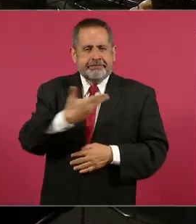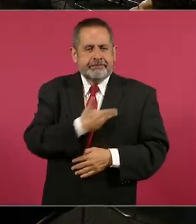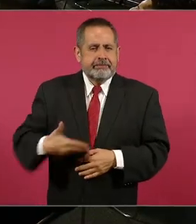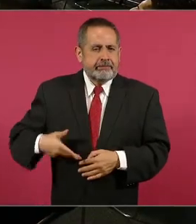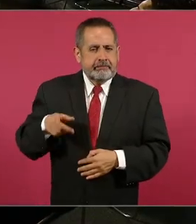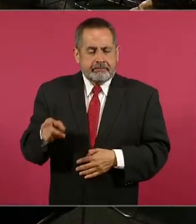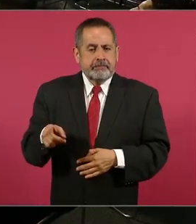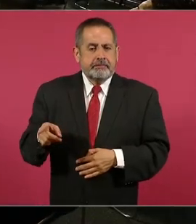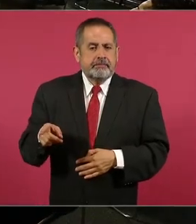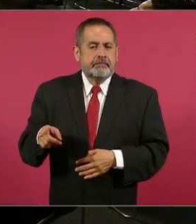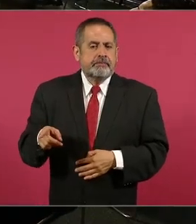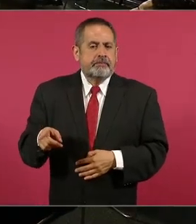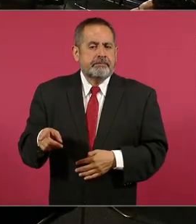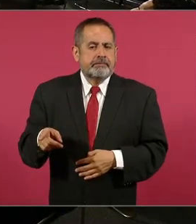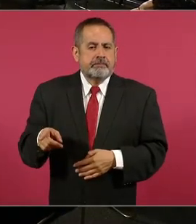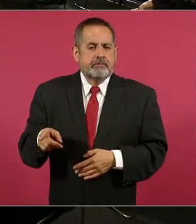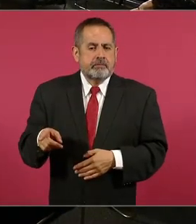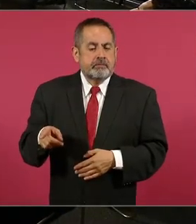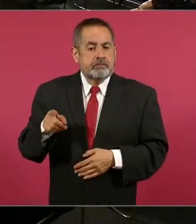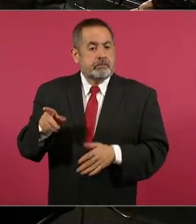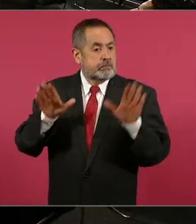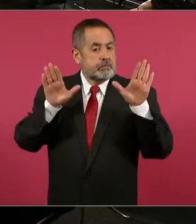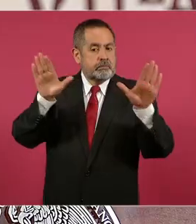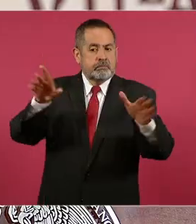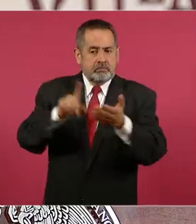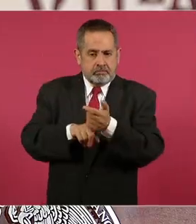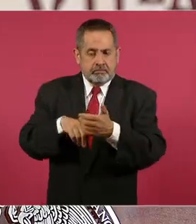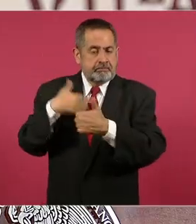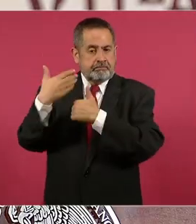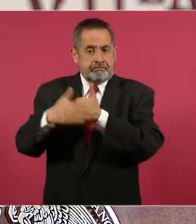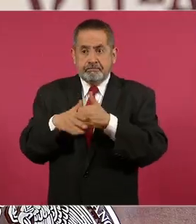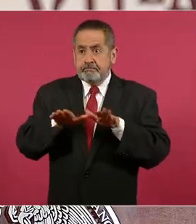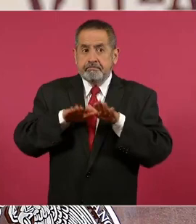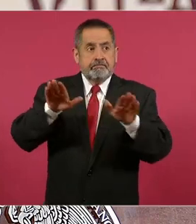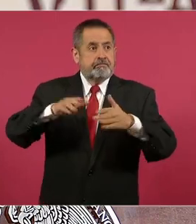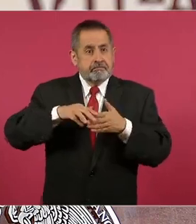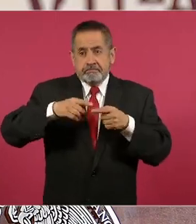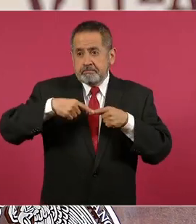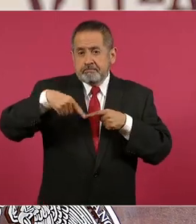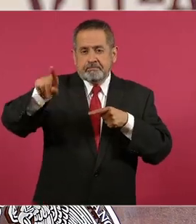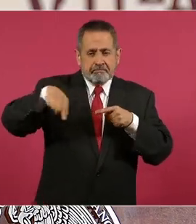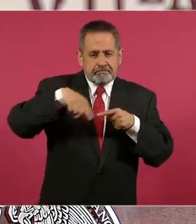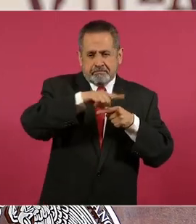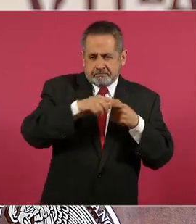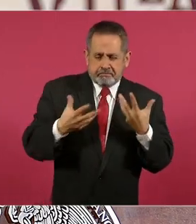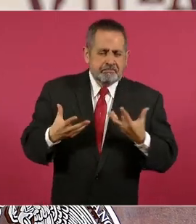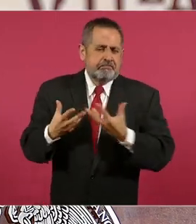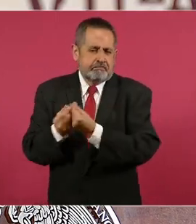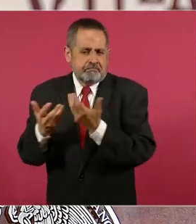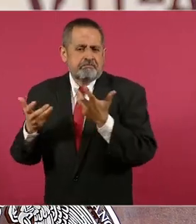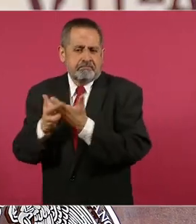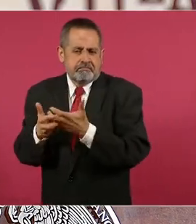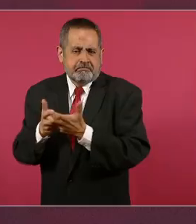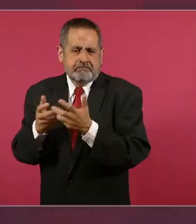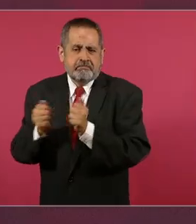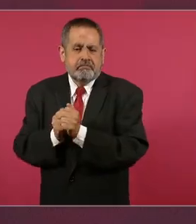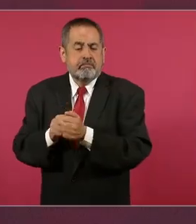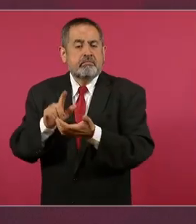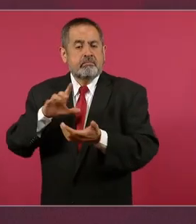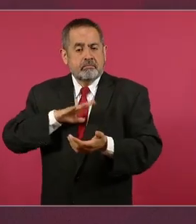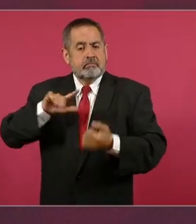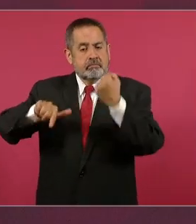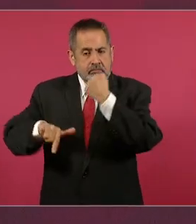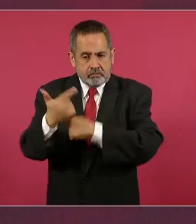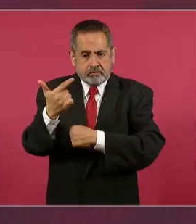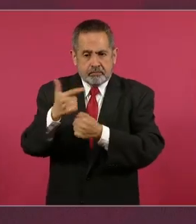presidente, la aerolínea próximamente estará fusionada al grupo. Tenemos 12